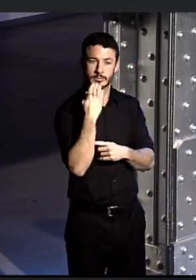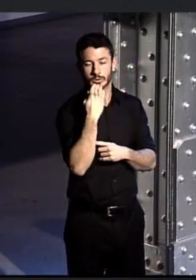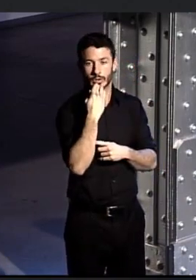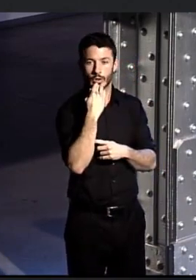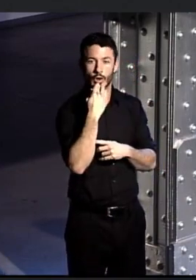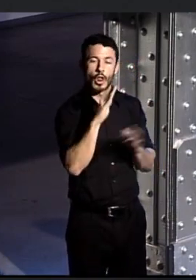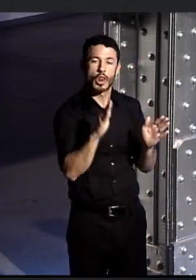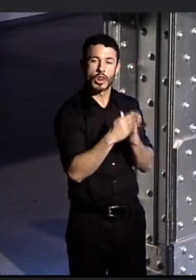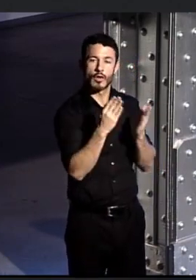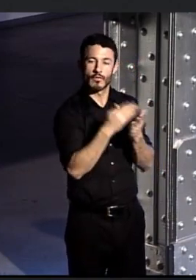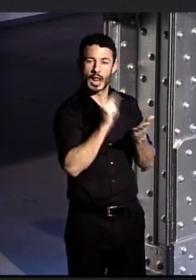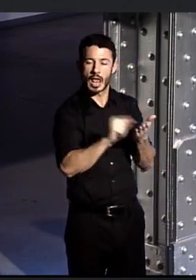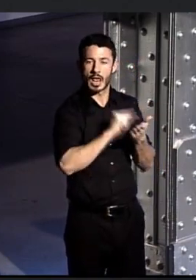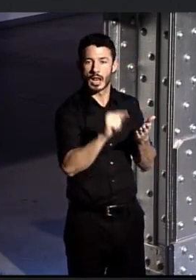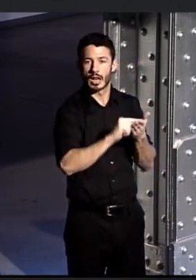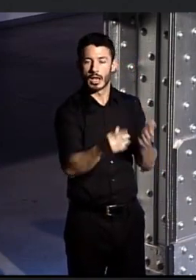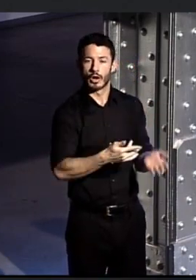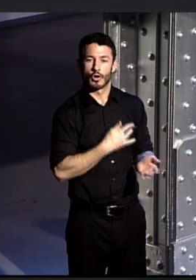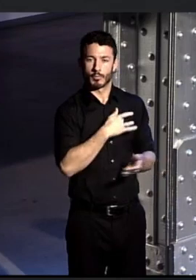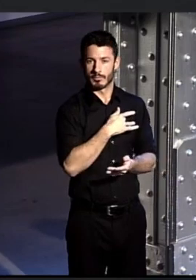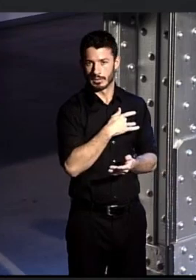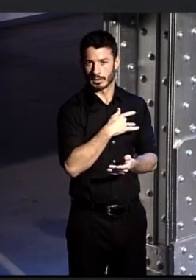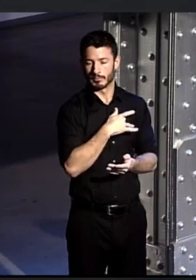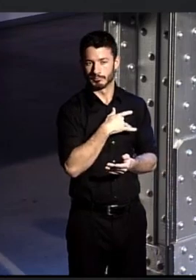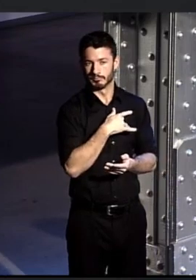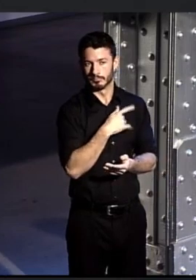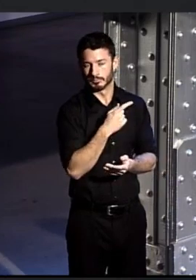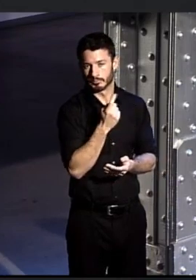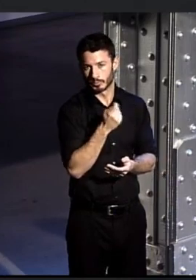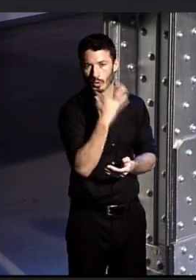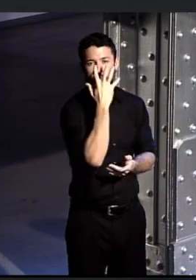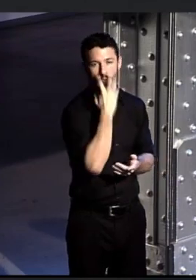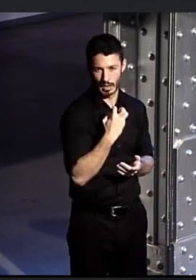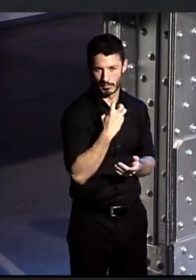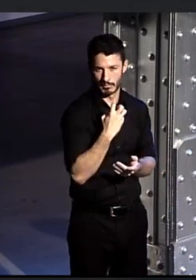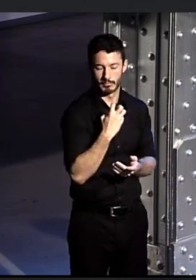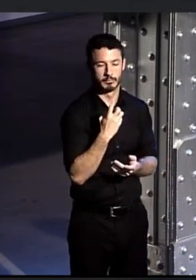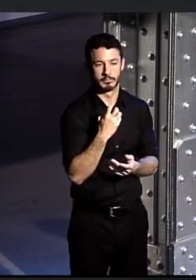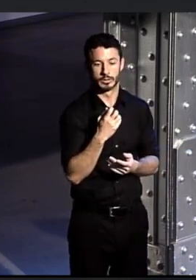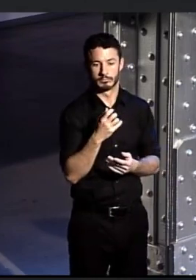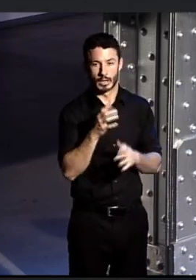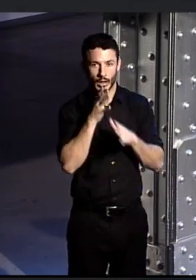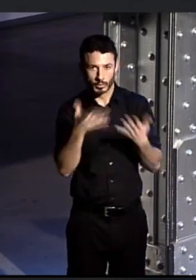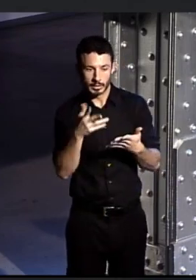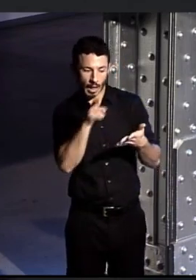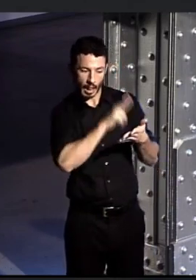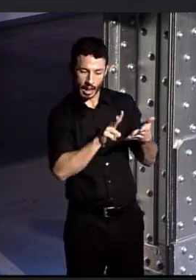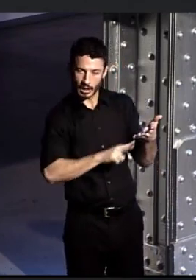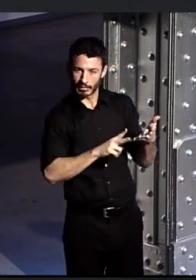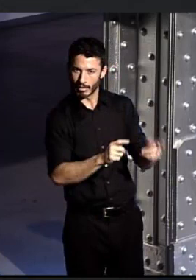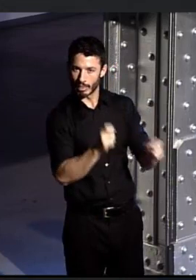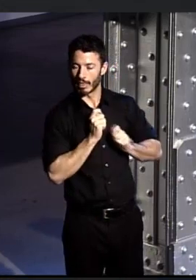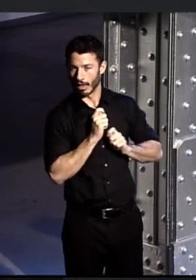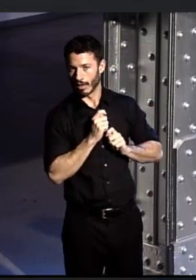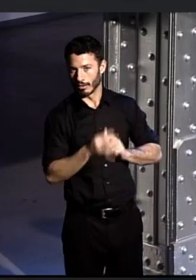podría ser una novela romántica, pero de corte, o sea, muy dramático, pero que leído a fecha de hoy, pues a mí me resulta desternillante, que es,